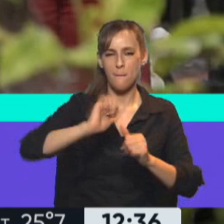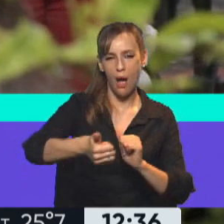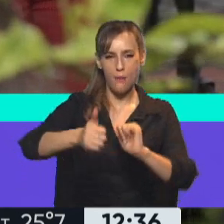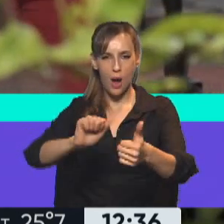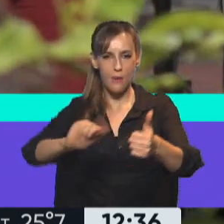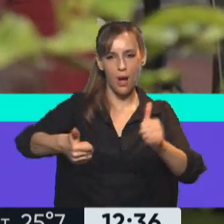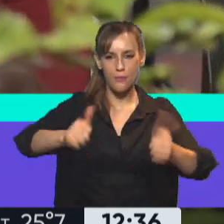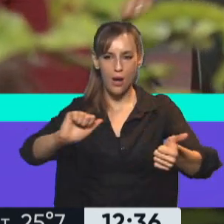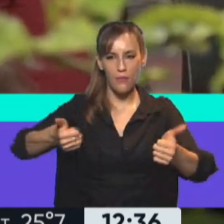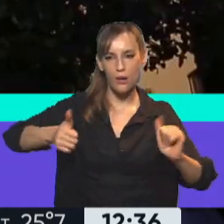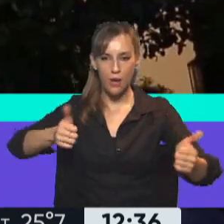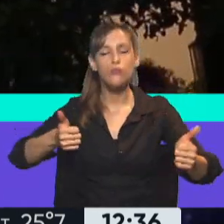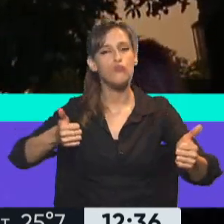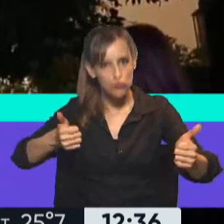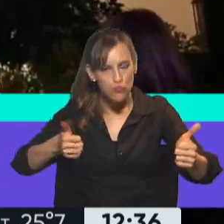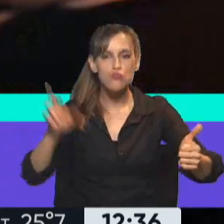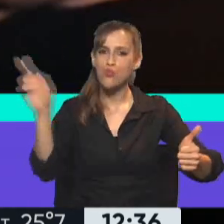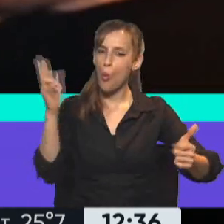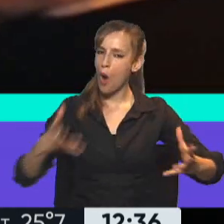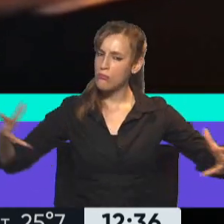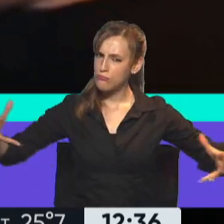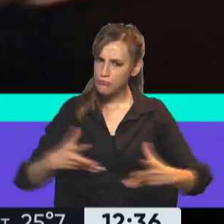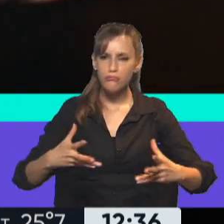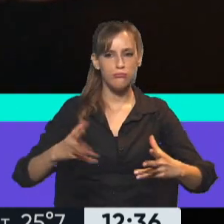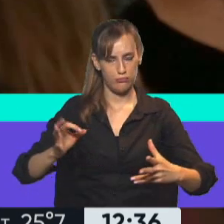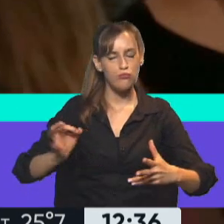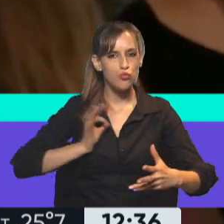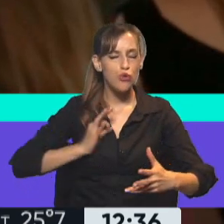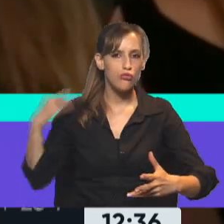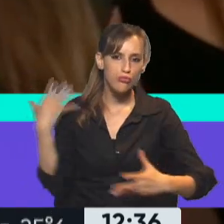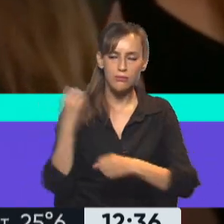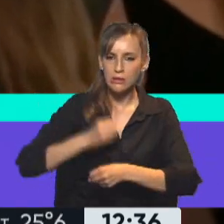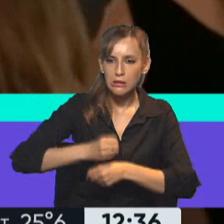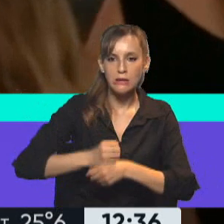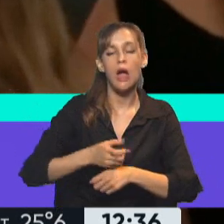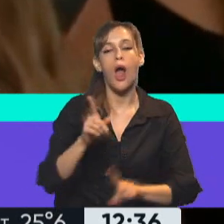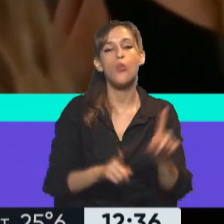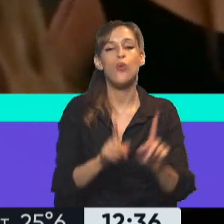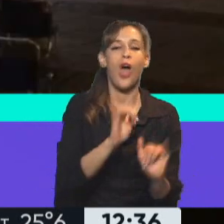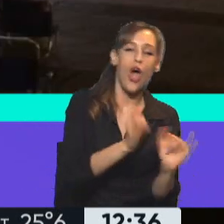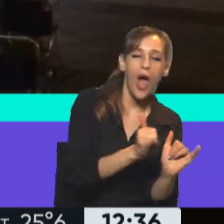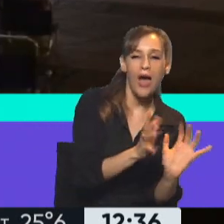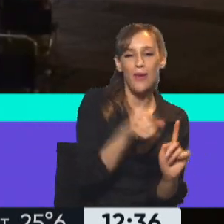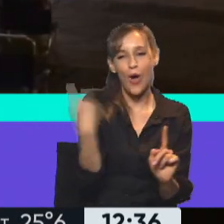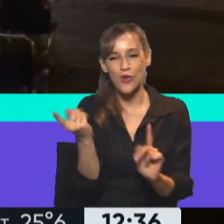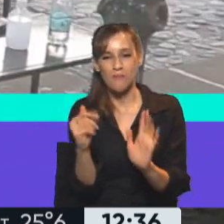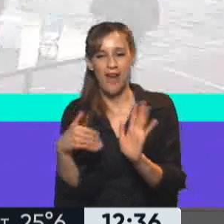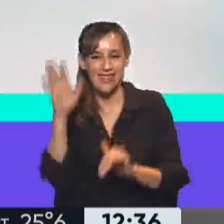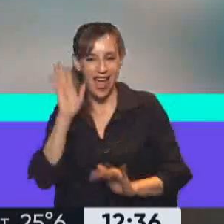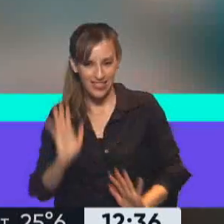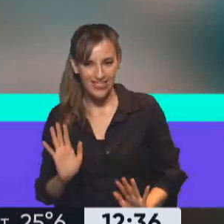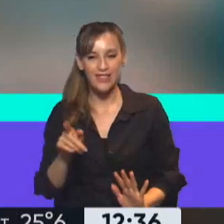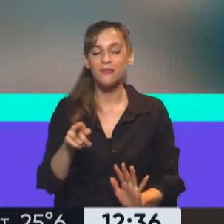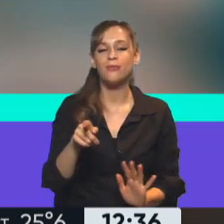muy, pero muy batalladoras, ¿no? Gente que viene trabajando hace mucho en la escena, otras por ahí más jovencistas, pero bueno, todas ellas para dar una